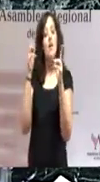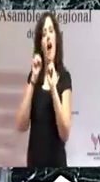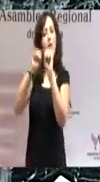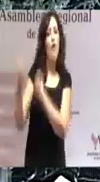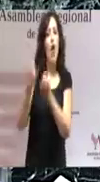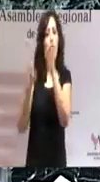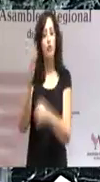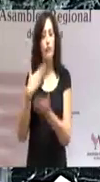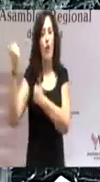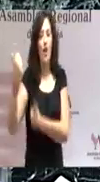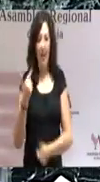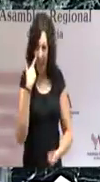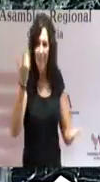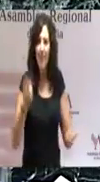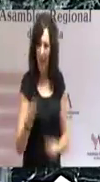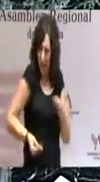¡Háganlo! ¡Háganlo!